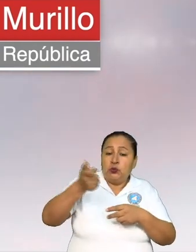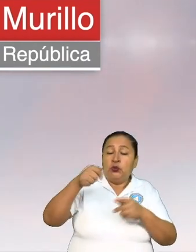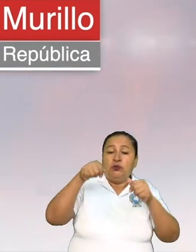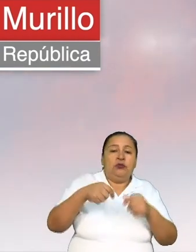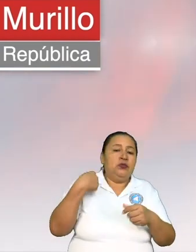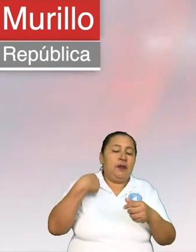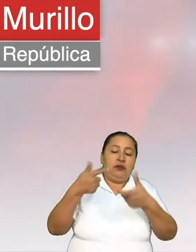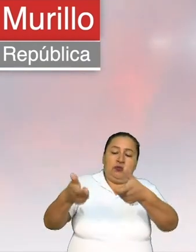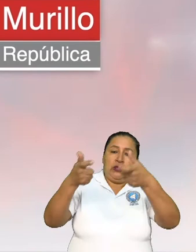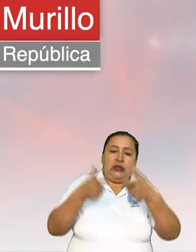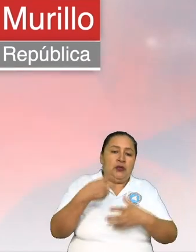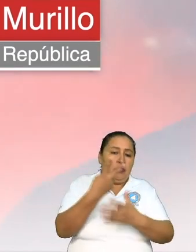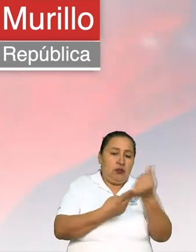correspondiente.